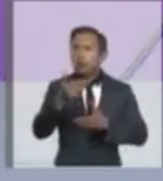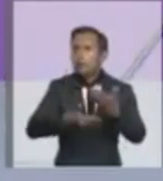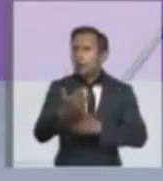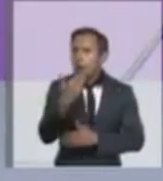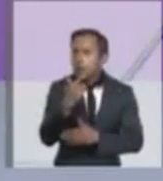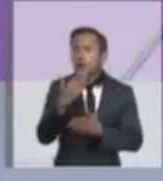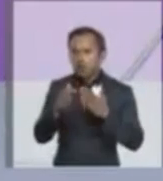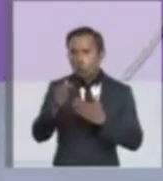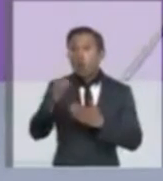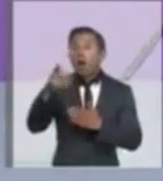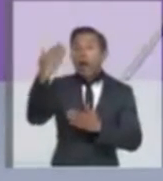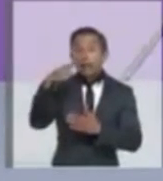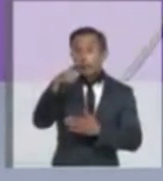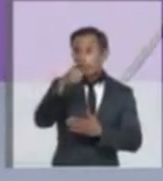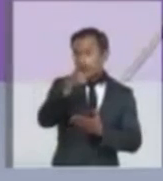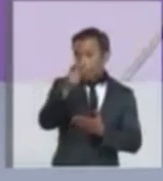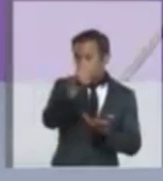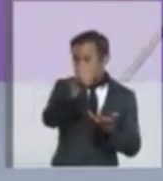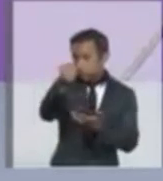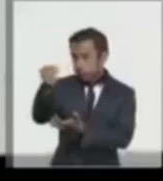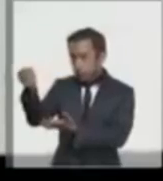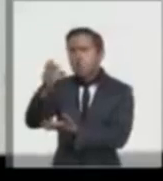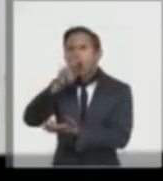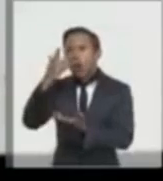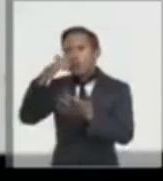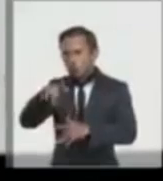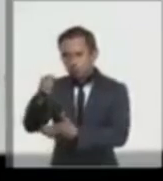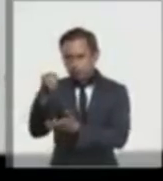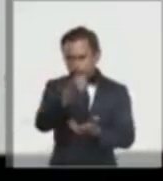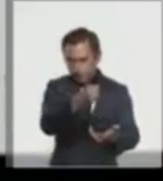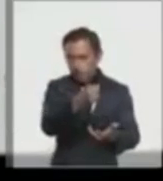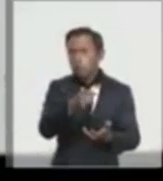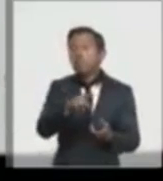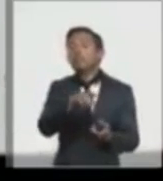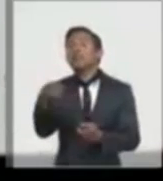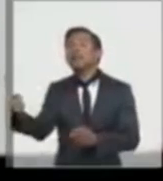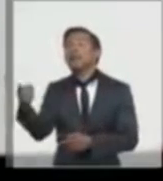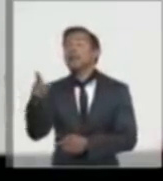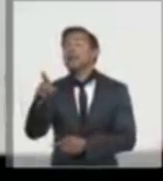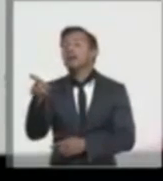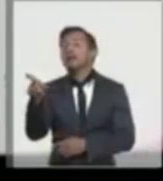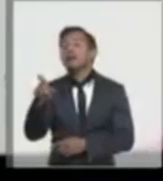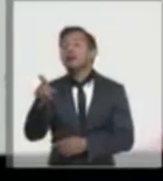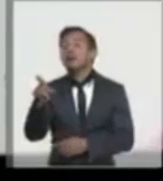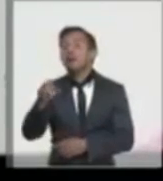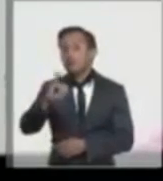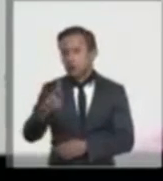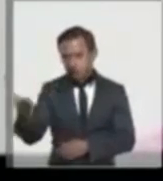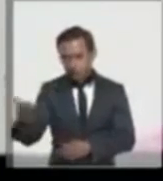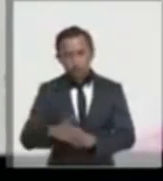una réplica? Adelante. Bien, yo tengo aquí mi cheque y un